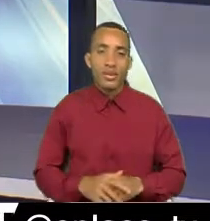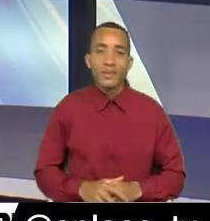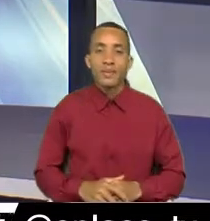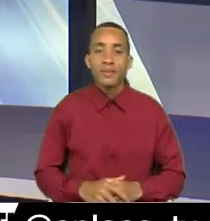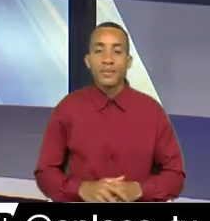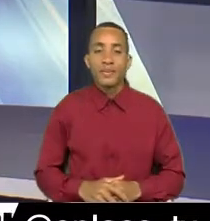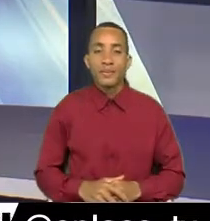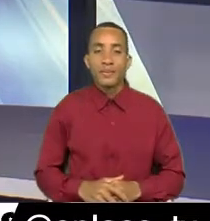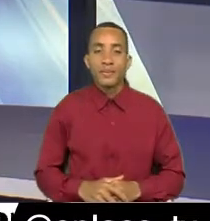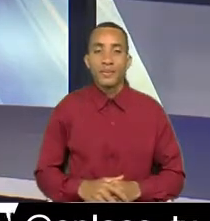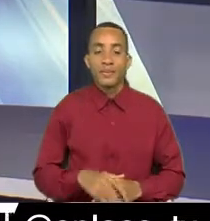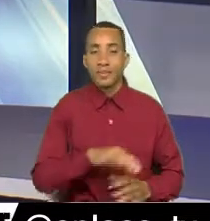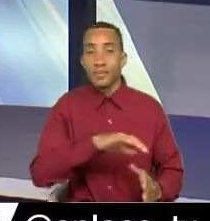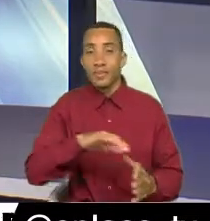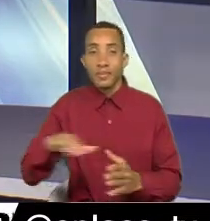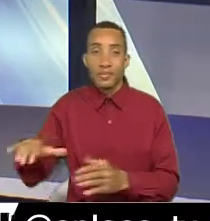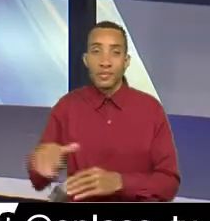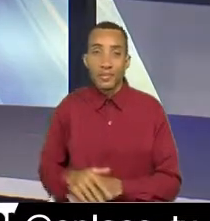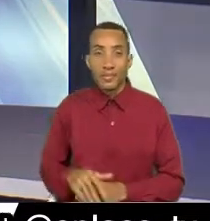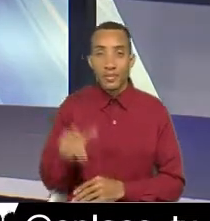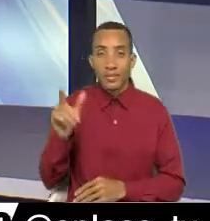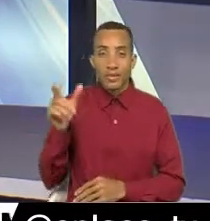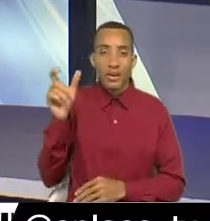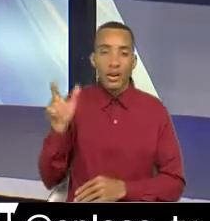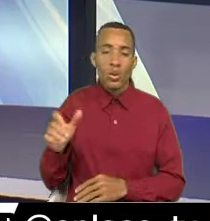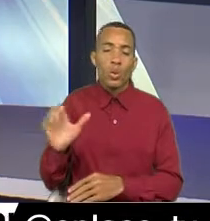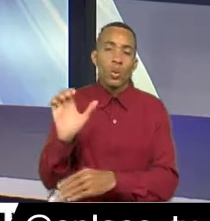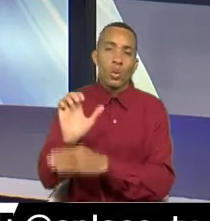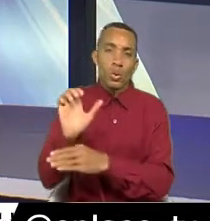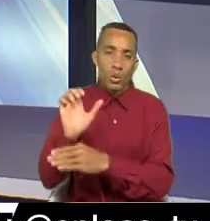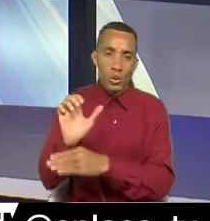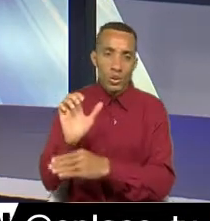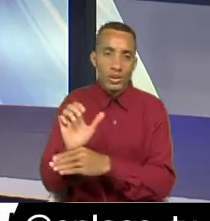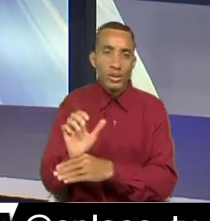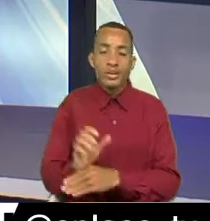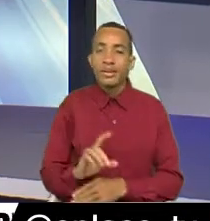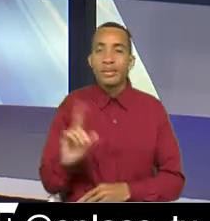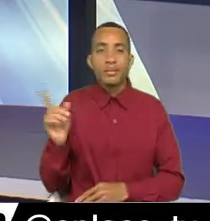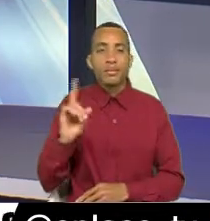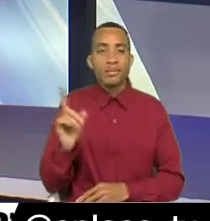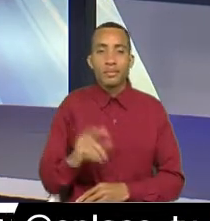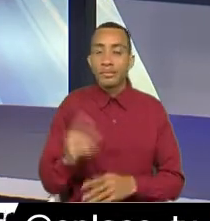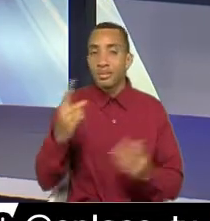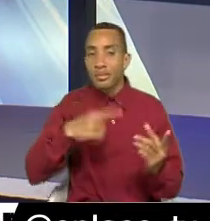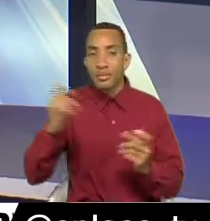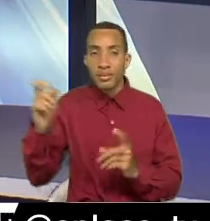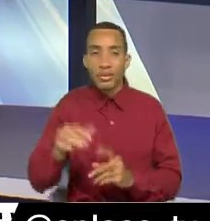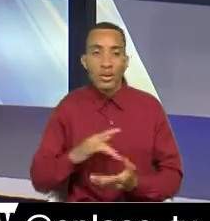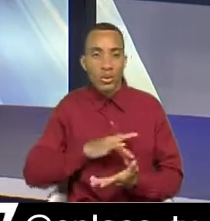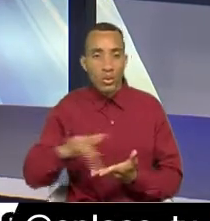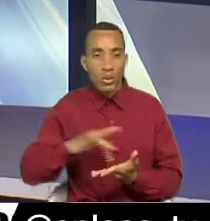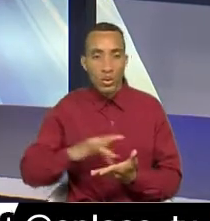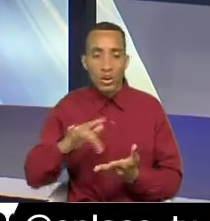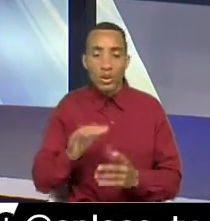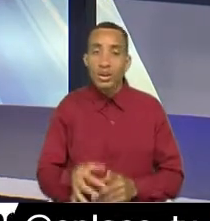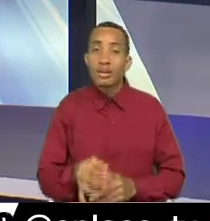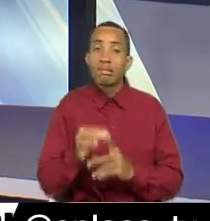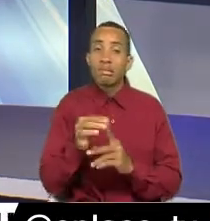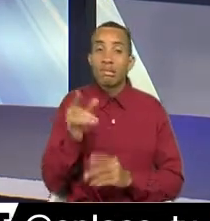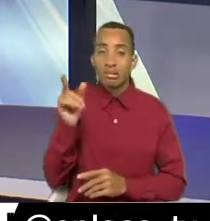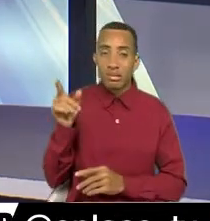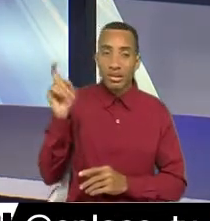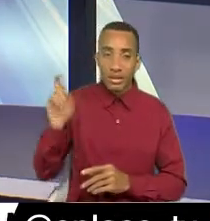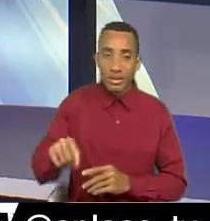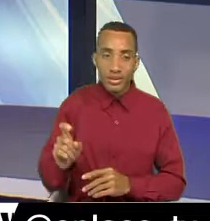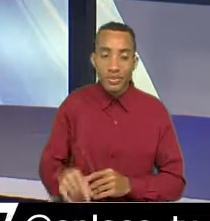Una reconocida entidad prestadora del servicio de salud presuntamente no ha dado una remisión urgente a un paciente que necesita recuperarse